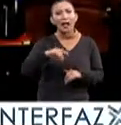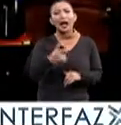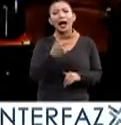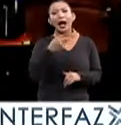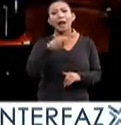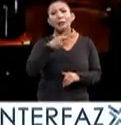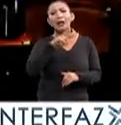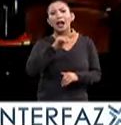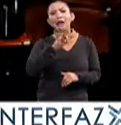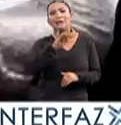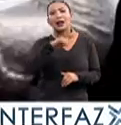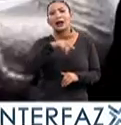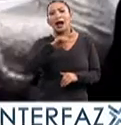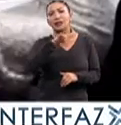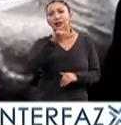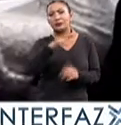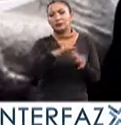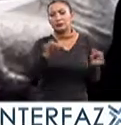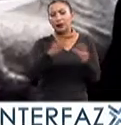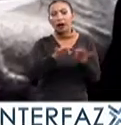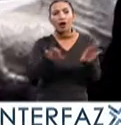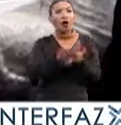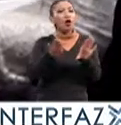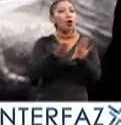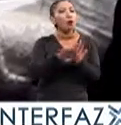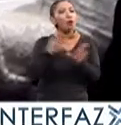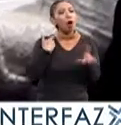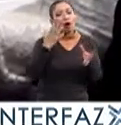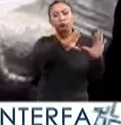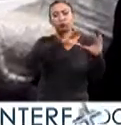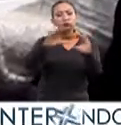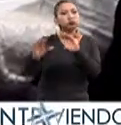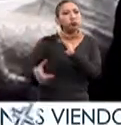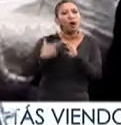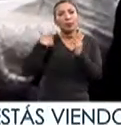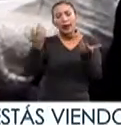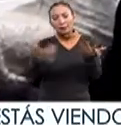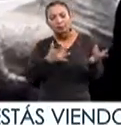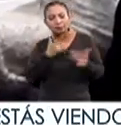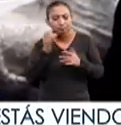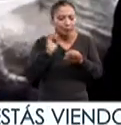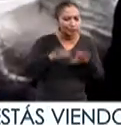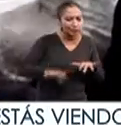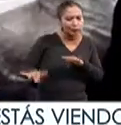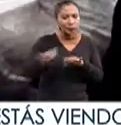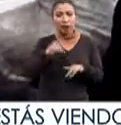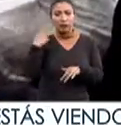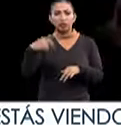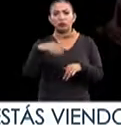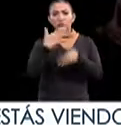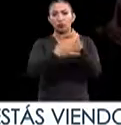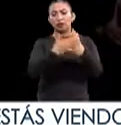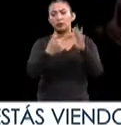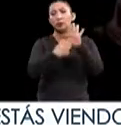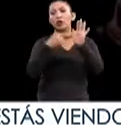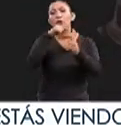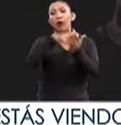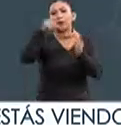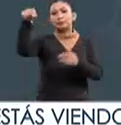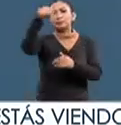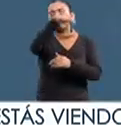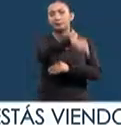Gabriela Fernández para platicarnos sobre cómo se desarrolla la enseñanza de un intérprete de piano y de sus próximas